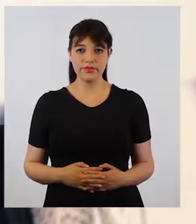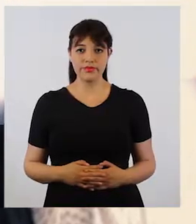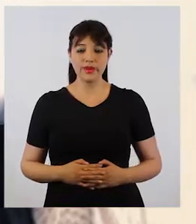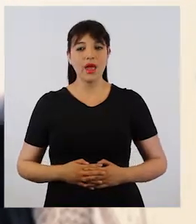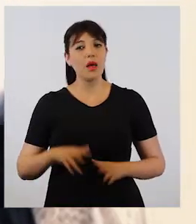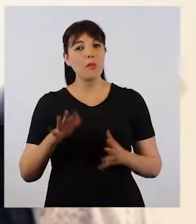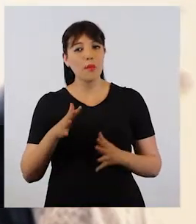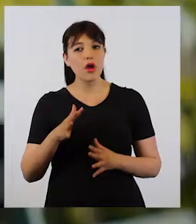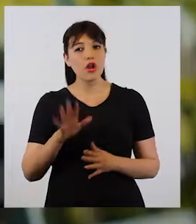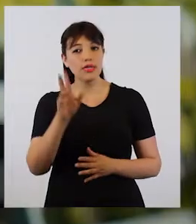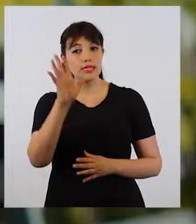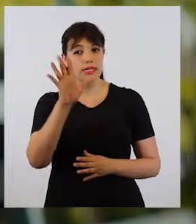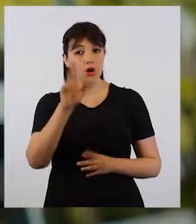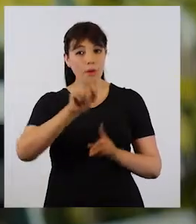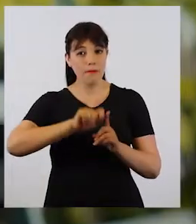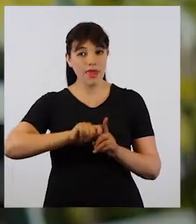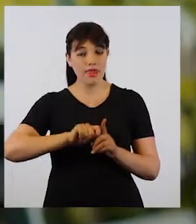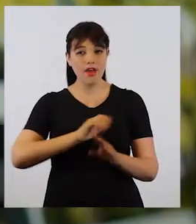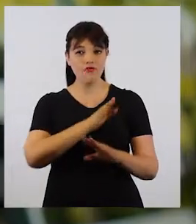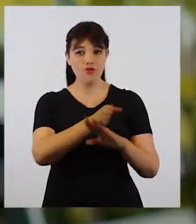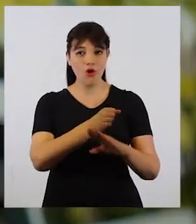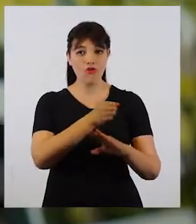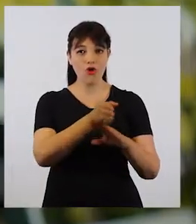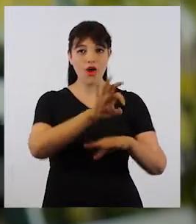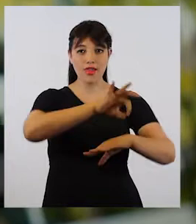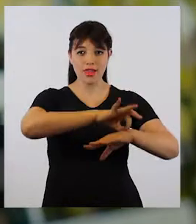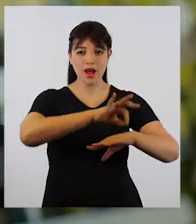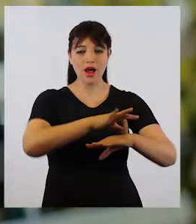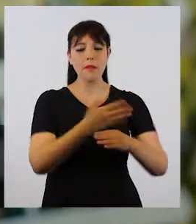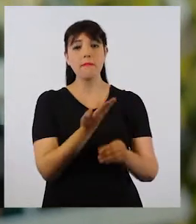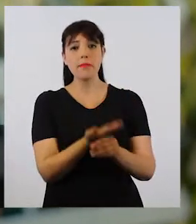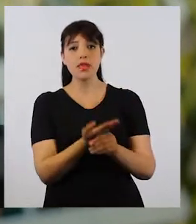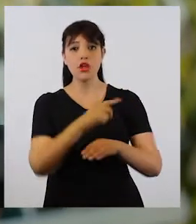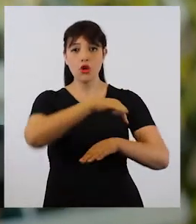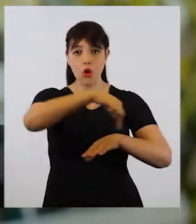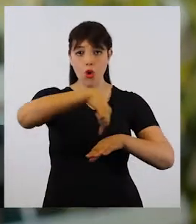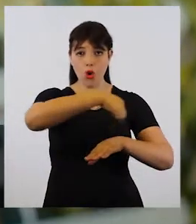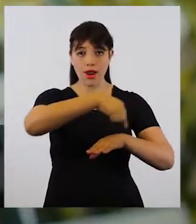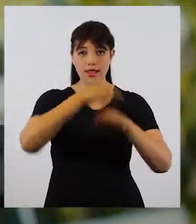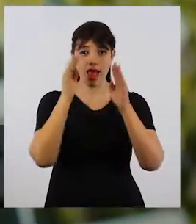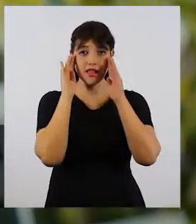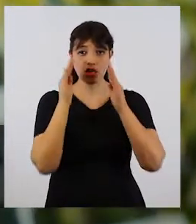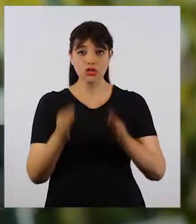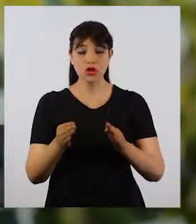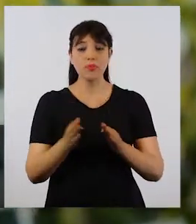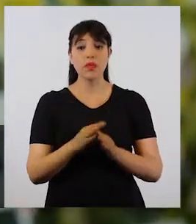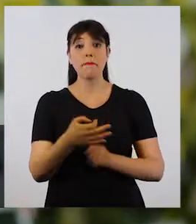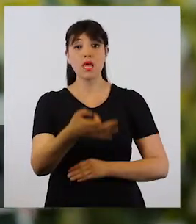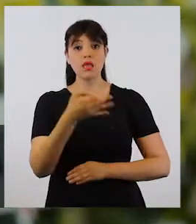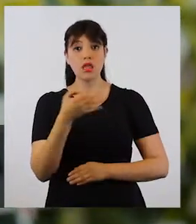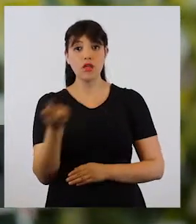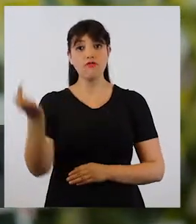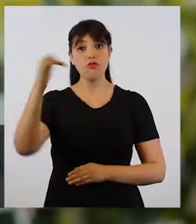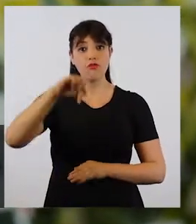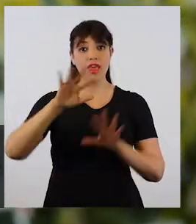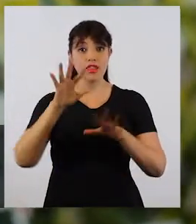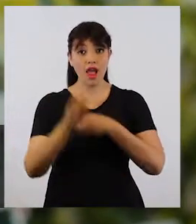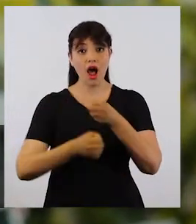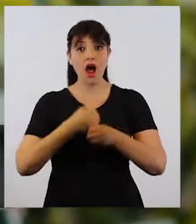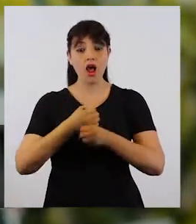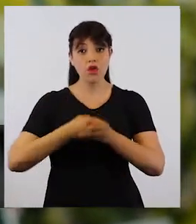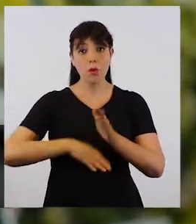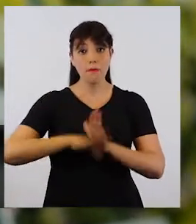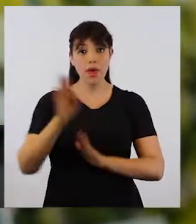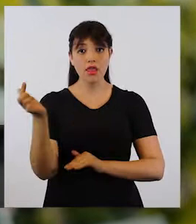hacen como cinco meses que estoy yendo a sacar ahora no sé me dijeron que volviera en 10 años más que